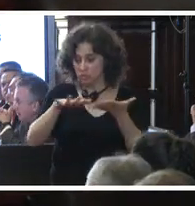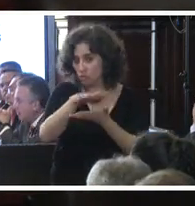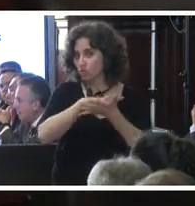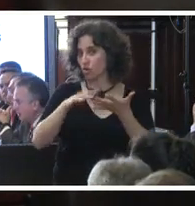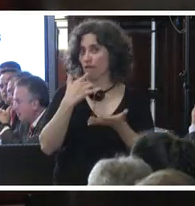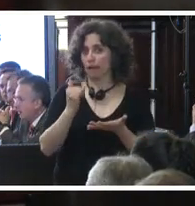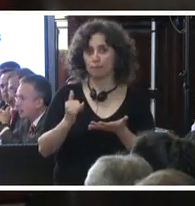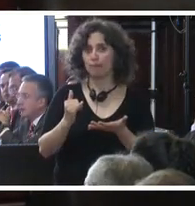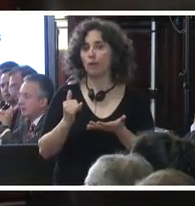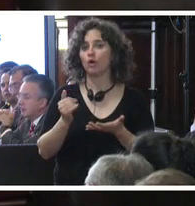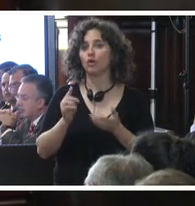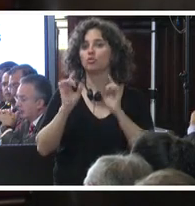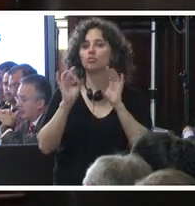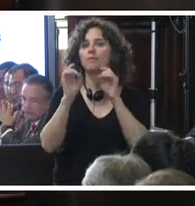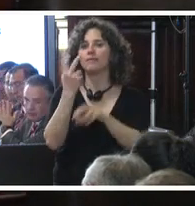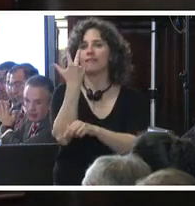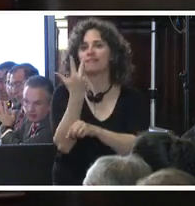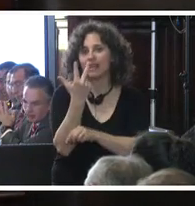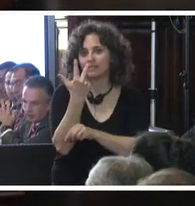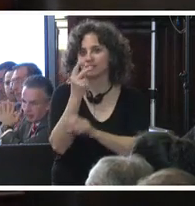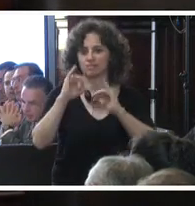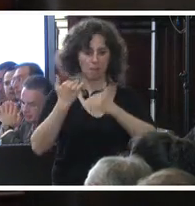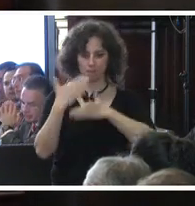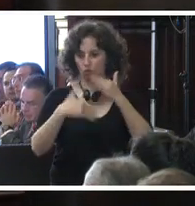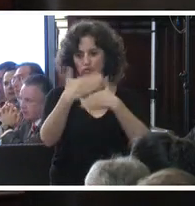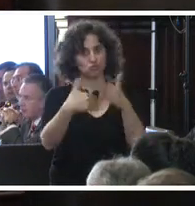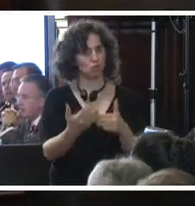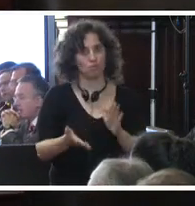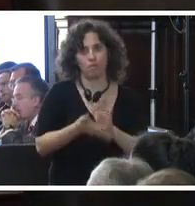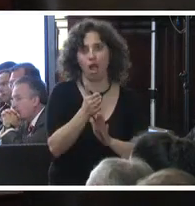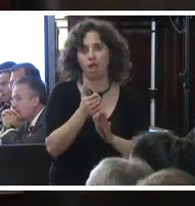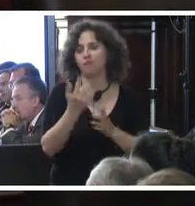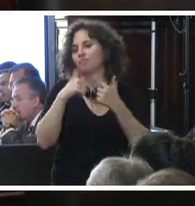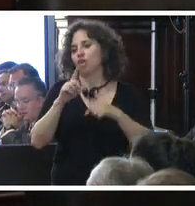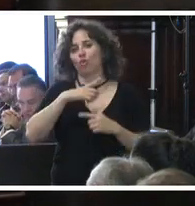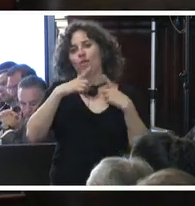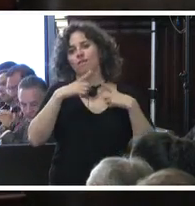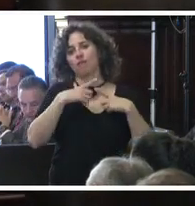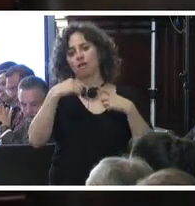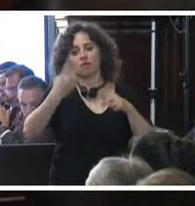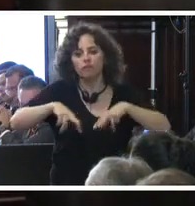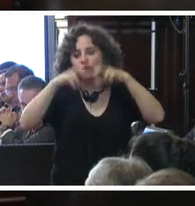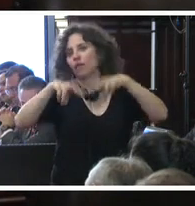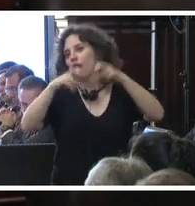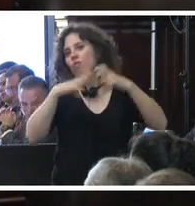decir, solamente 3 están bajo proceso y los demás siguen integrándose en las